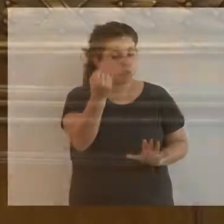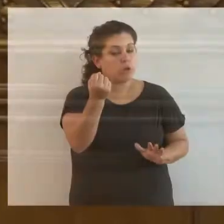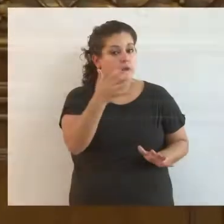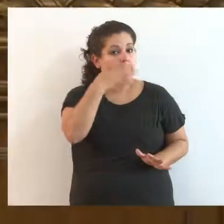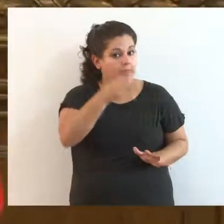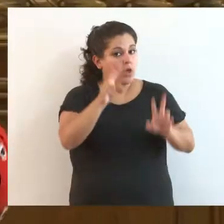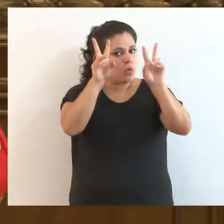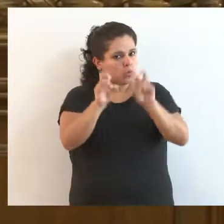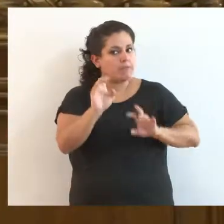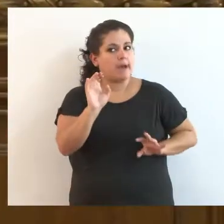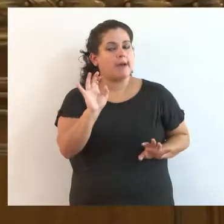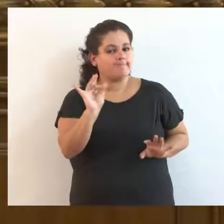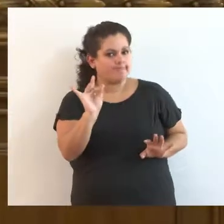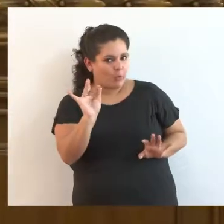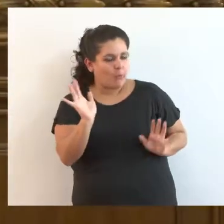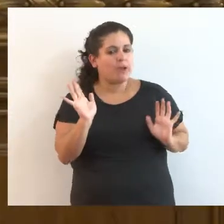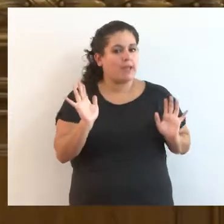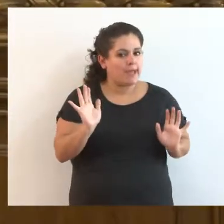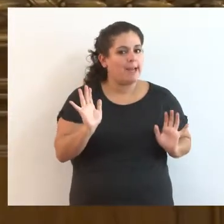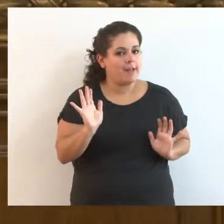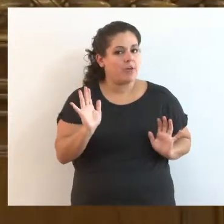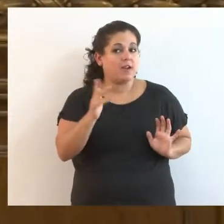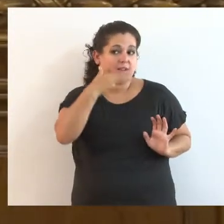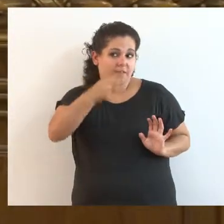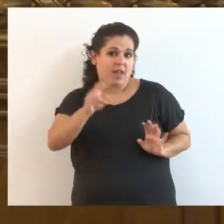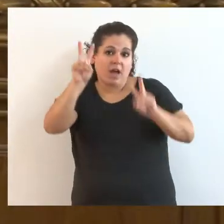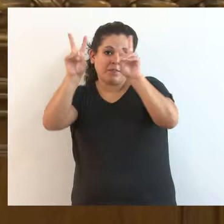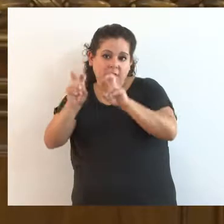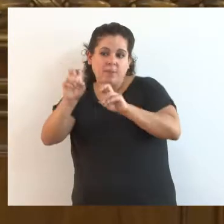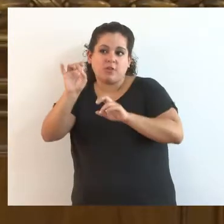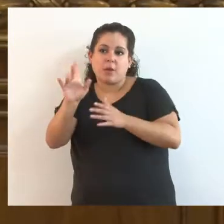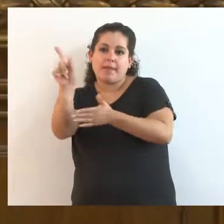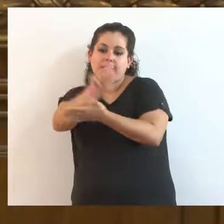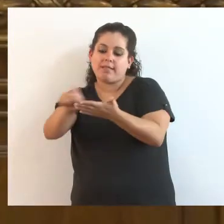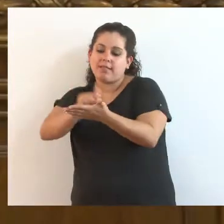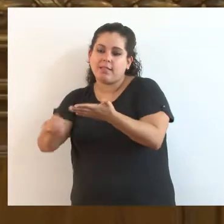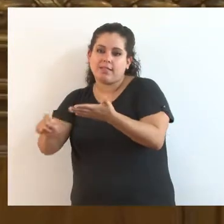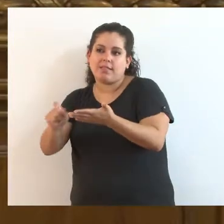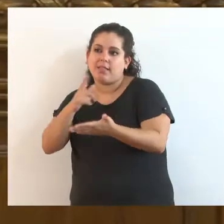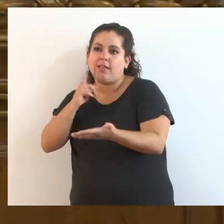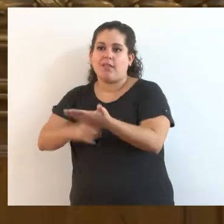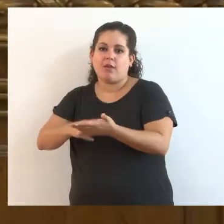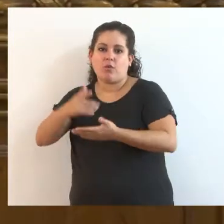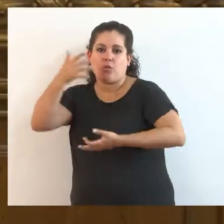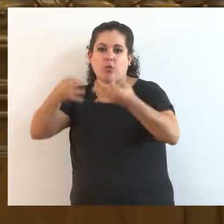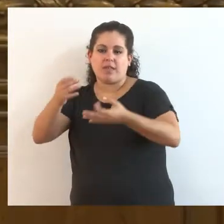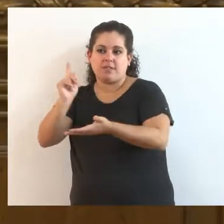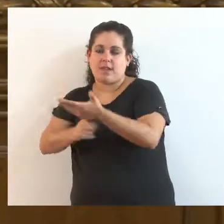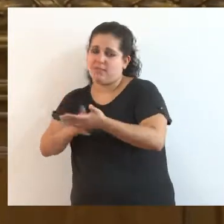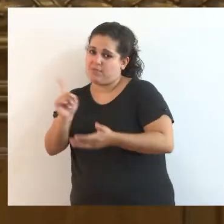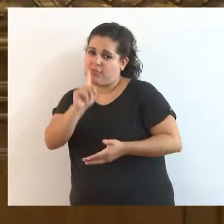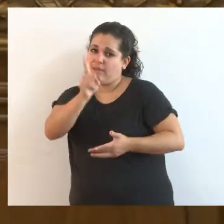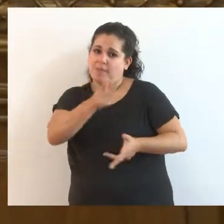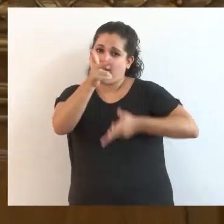La adopción, claro, es un tema complejo y es un tema que no solamente tiene una letra desde lo jurídico, estamos hablando